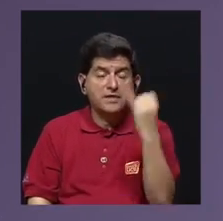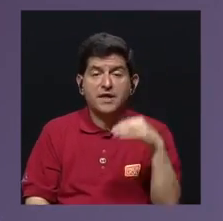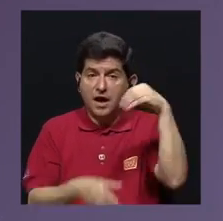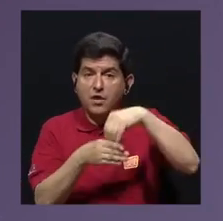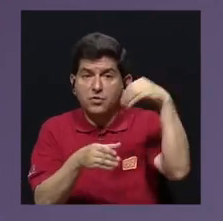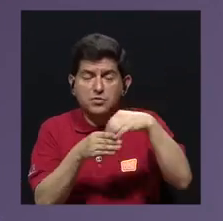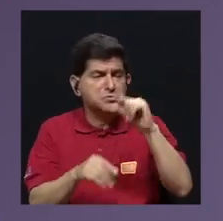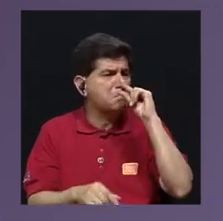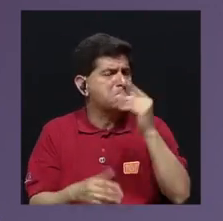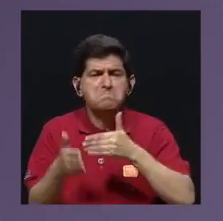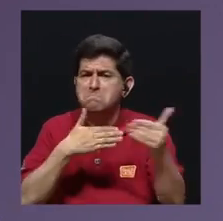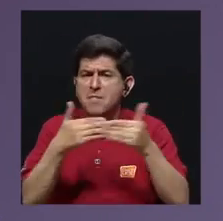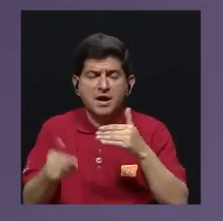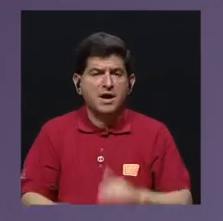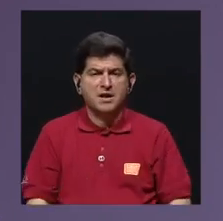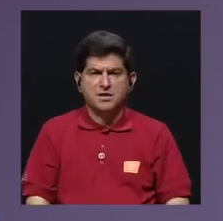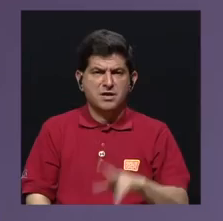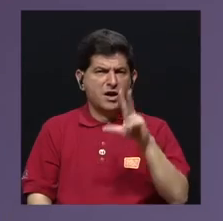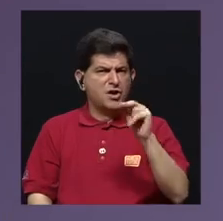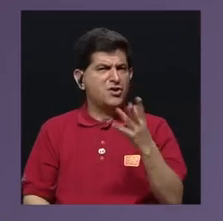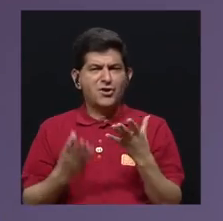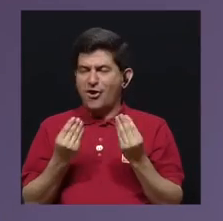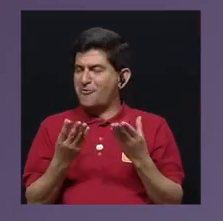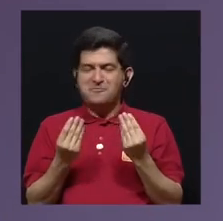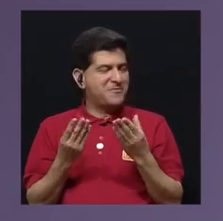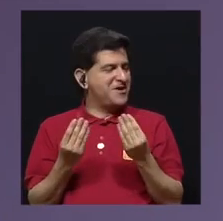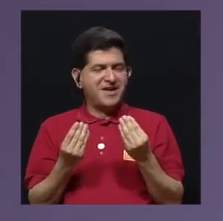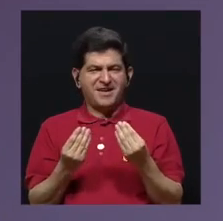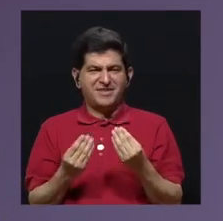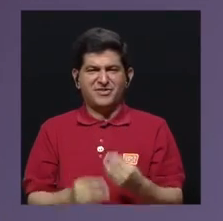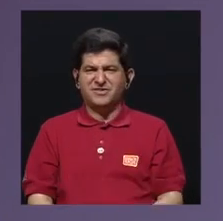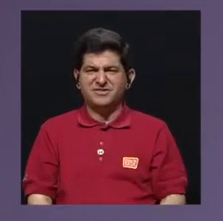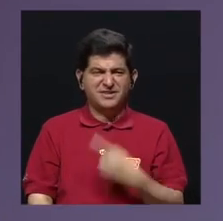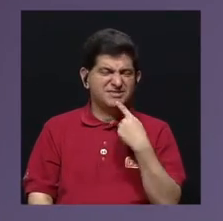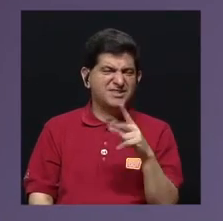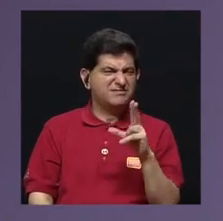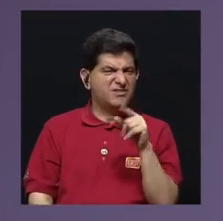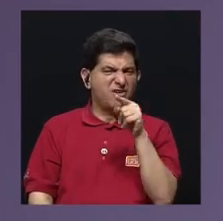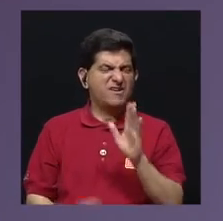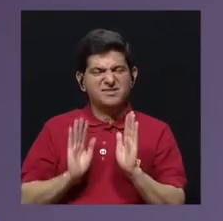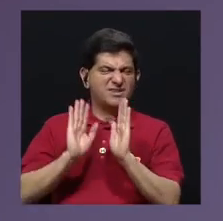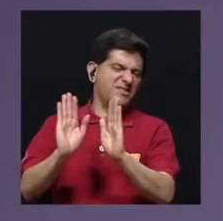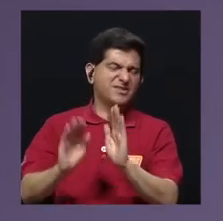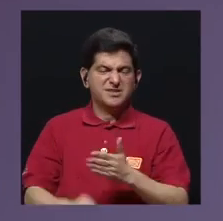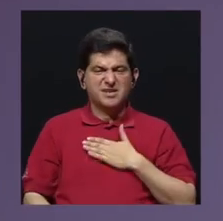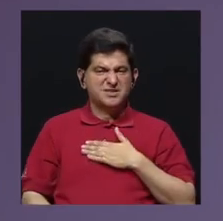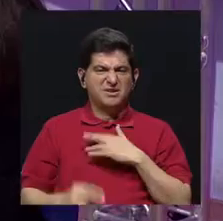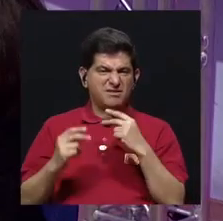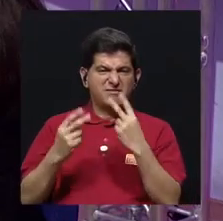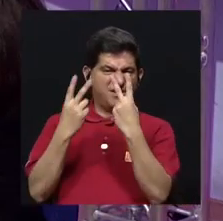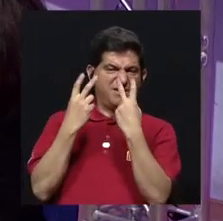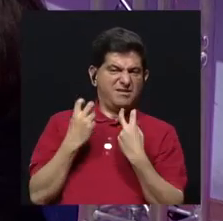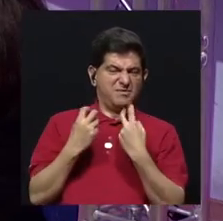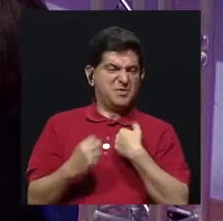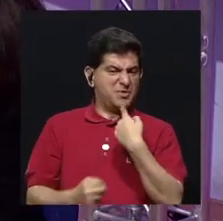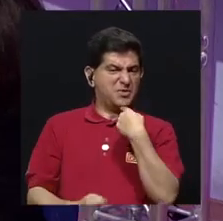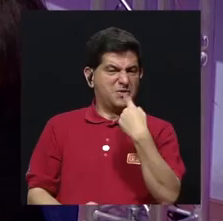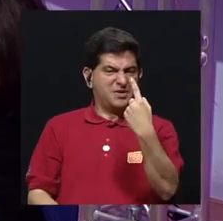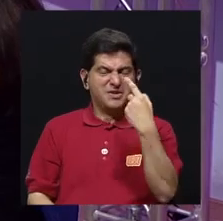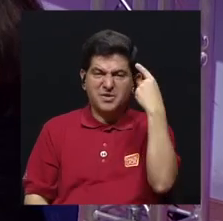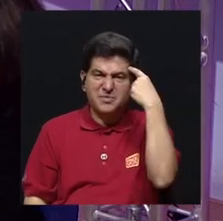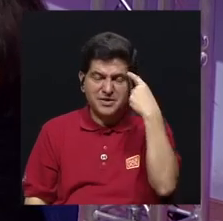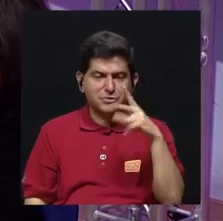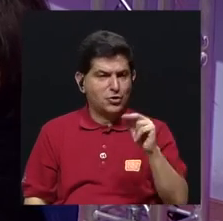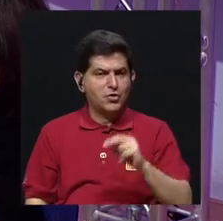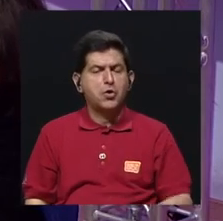por mínimo que sea, no se tiene como el temor de, uy, no, ¿verdad?, va a ser rechazado o me van a juzgar por lo que pienso. No, se toma,